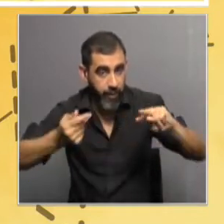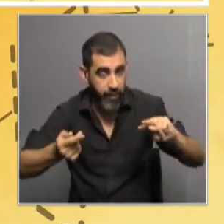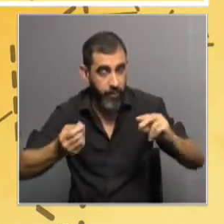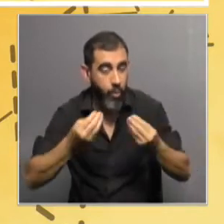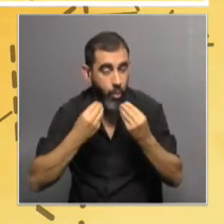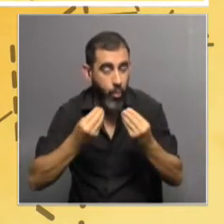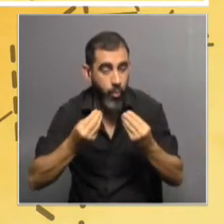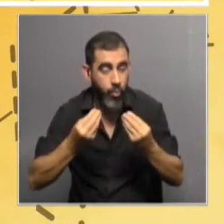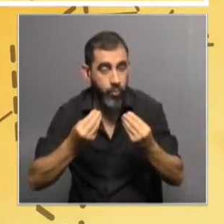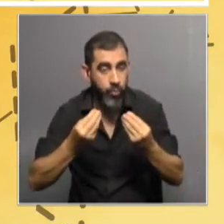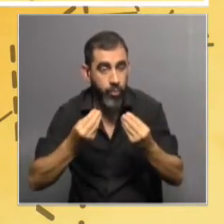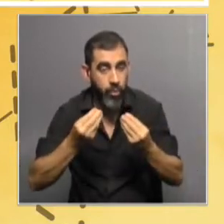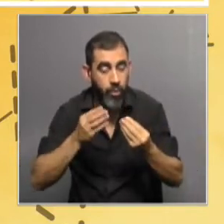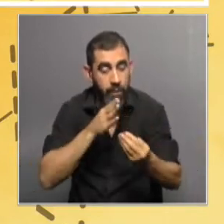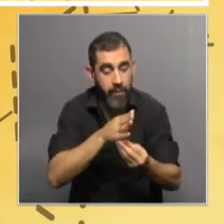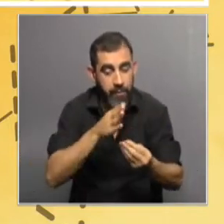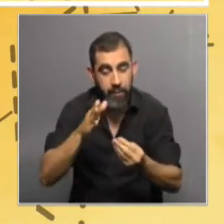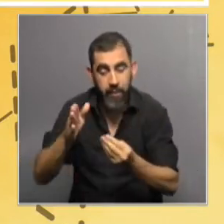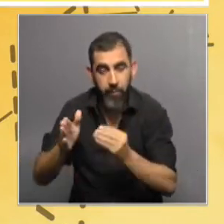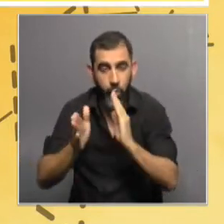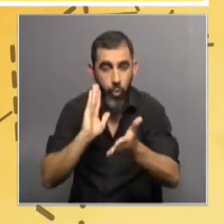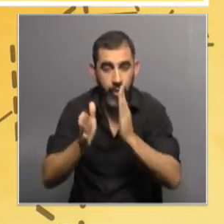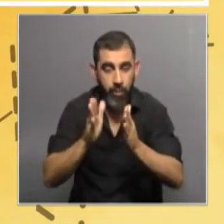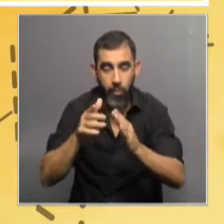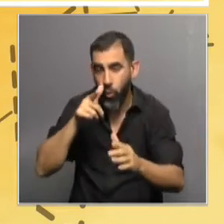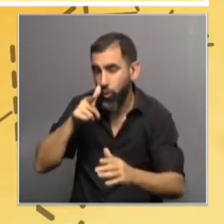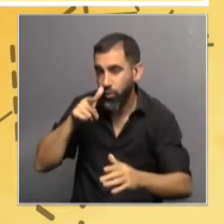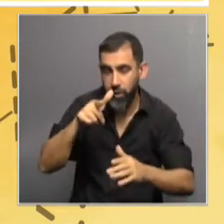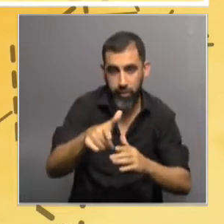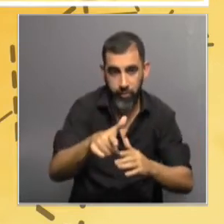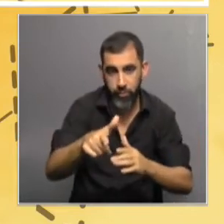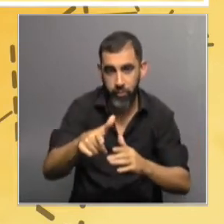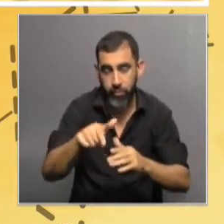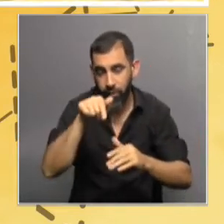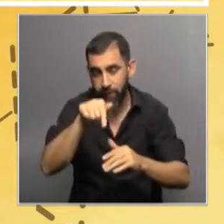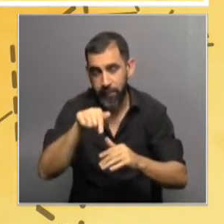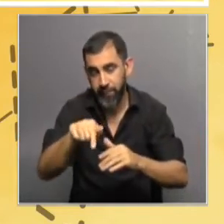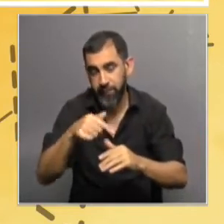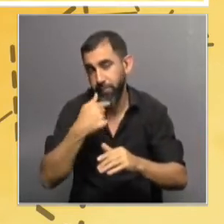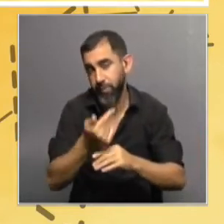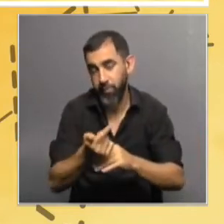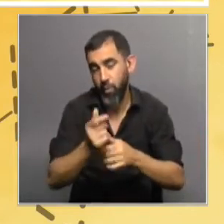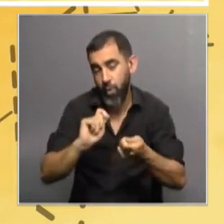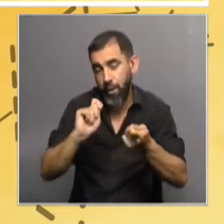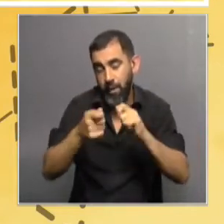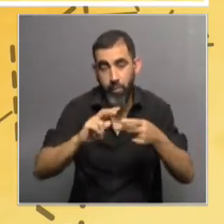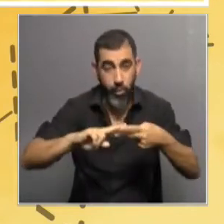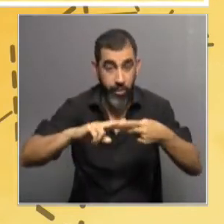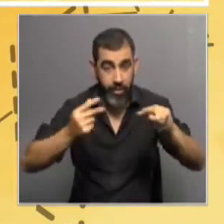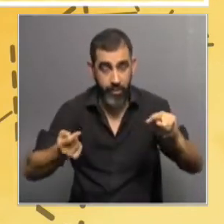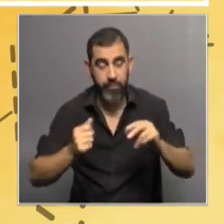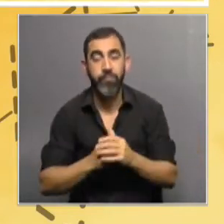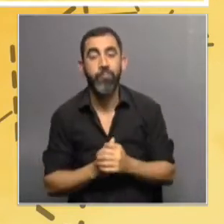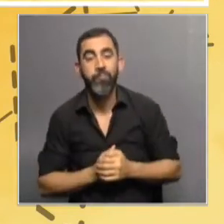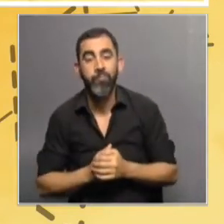busquemos alternativas terapéuticas que actúen directamente sobre esas modificaciones genéticas que sufren un